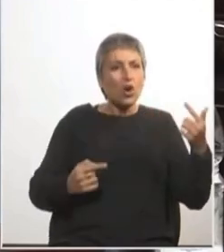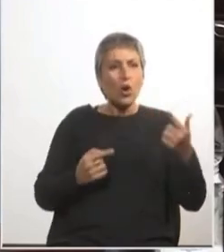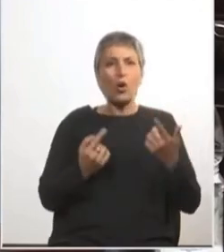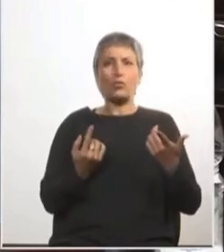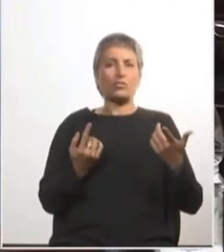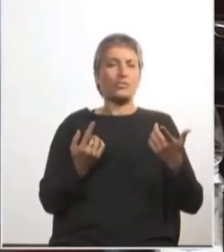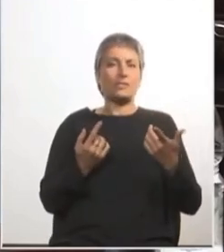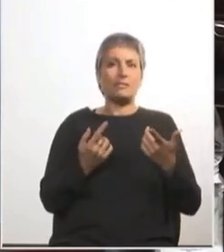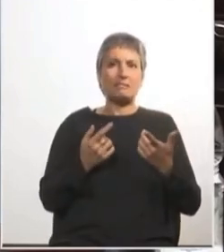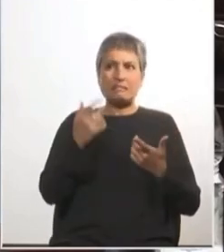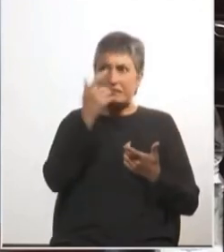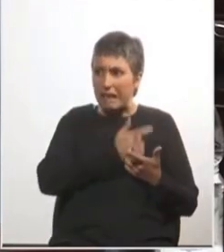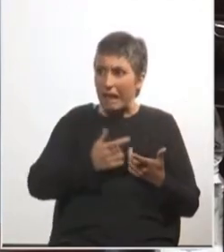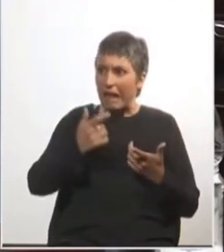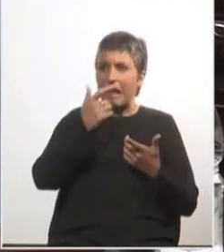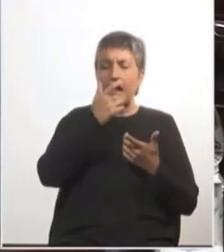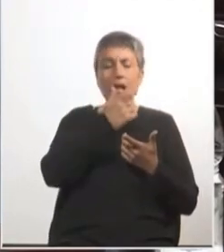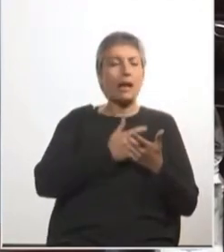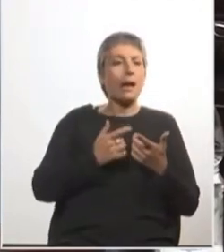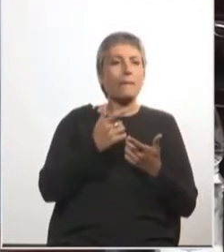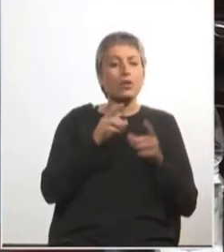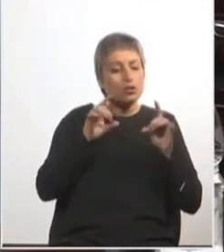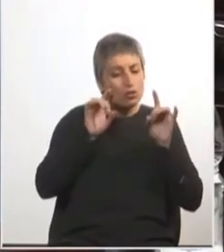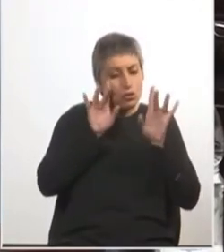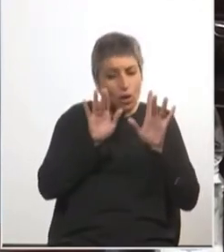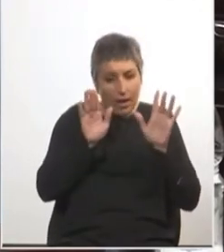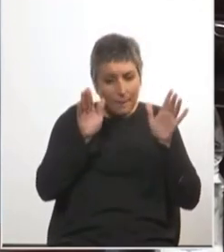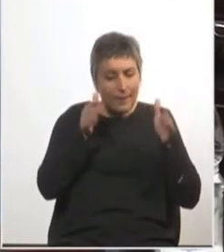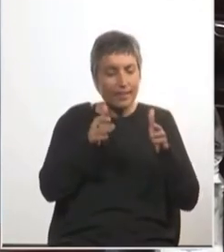miope, que solo